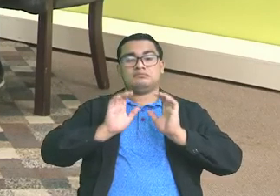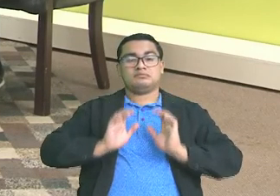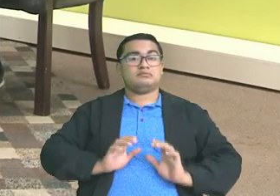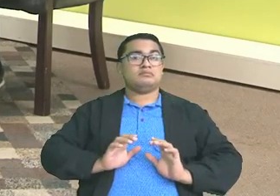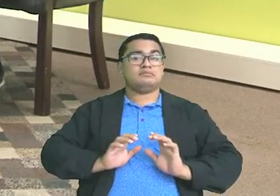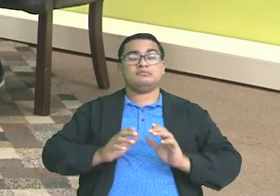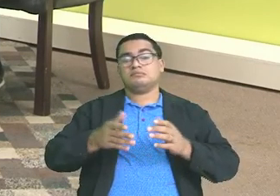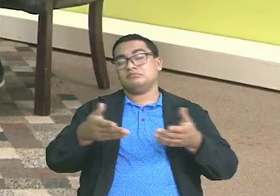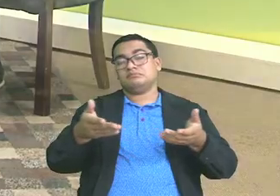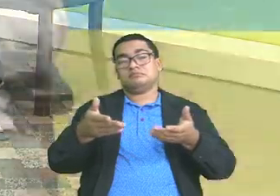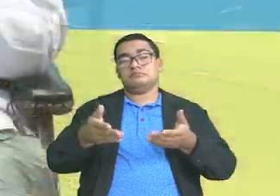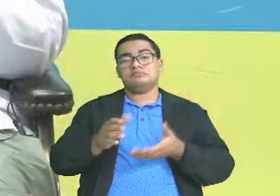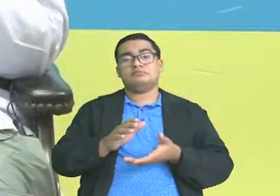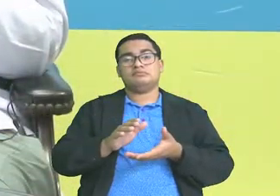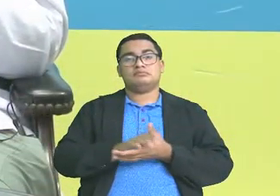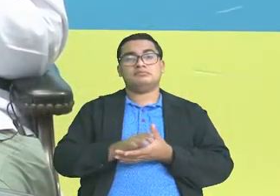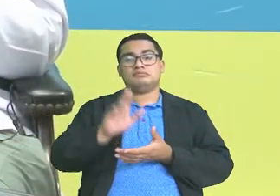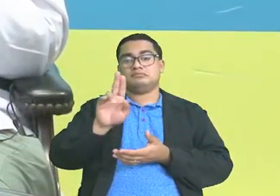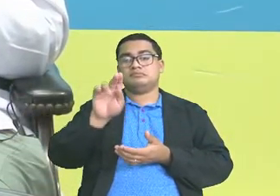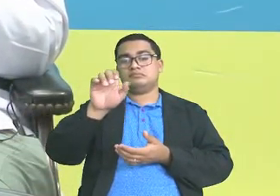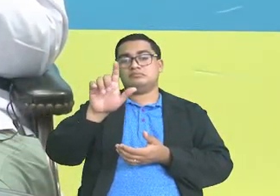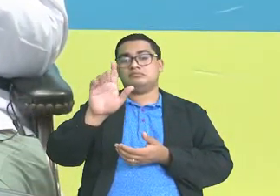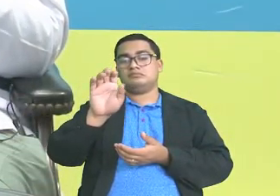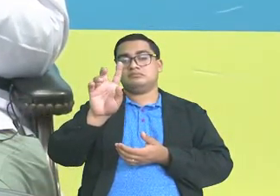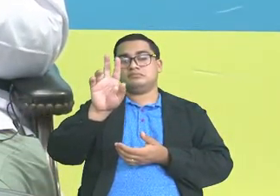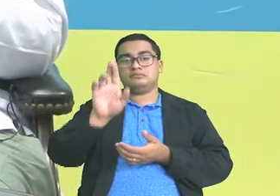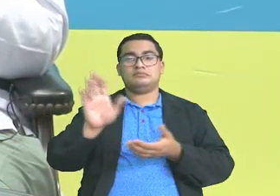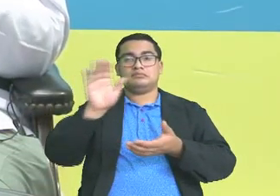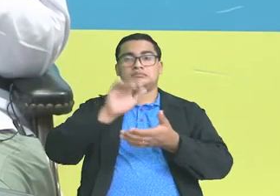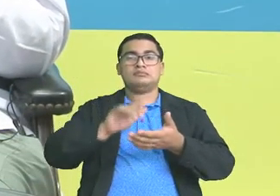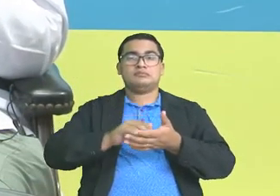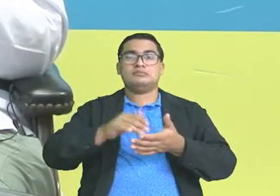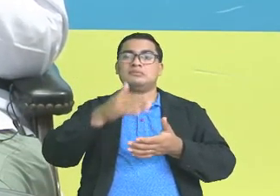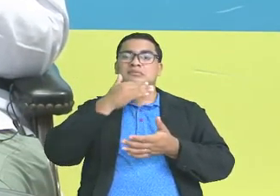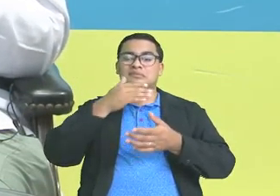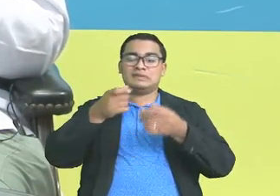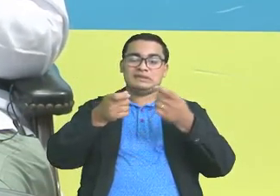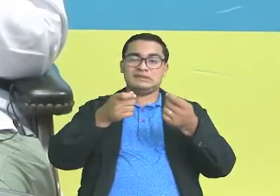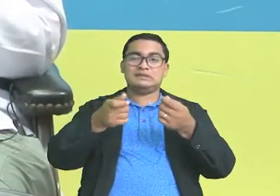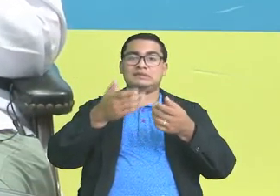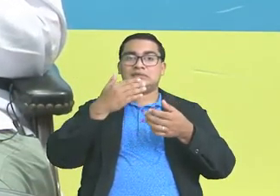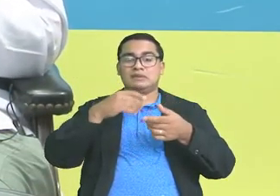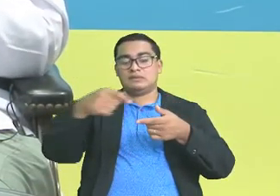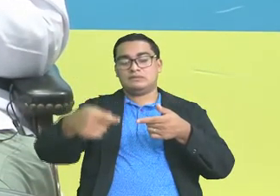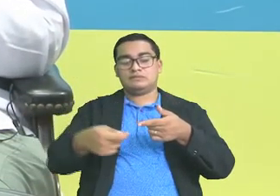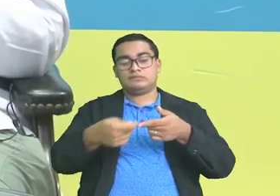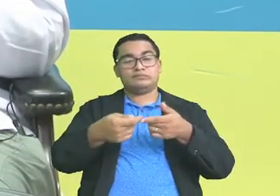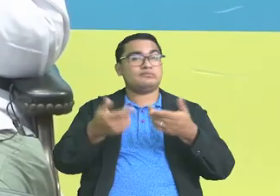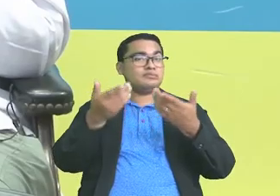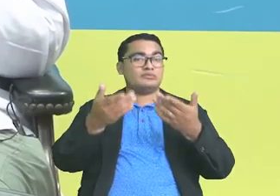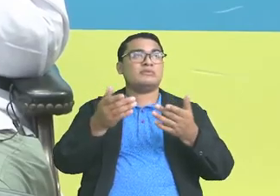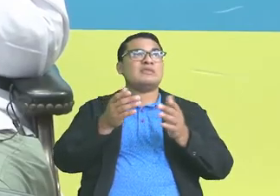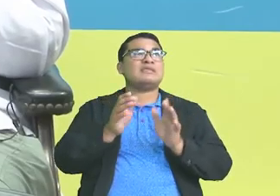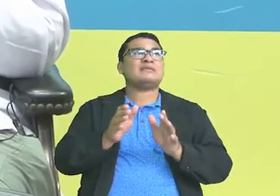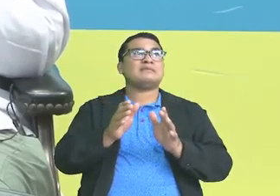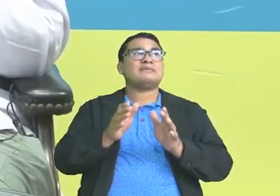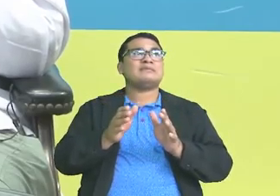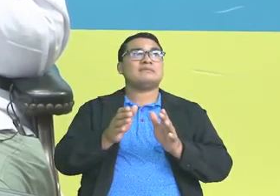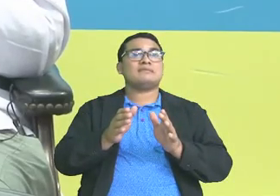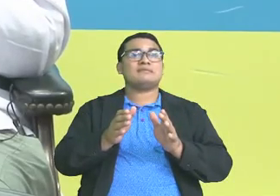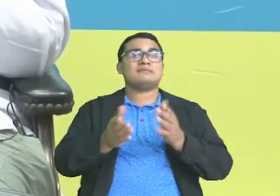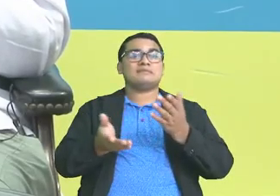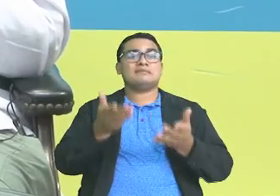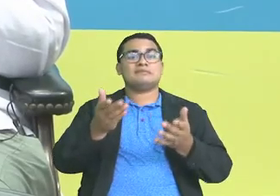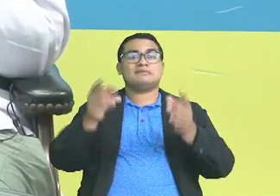alguna úlcera cutánea que se infectó, o hubo a lo mejor un manejo inadecuado de la sonda. Y es decir, aunque